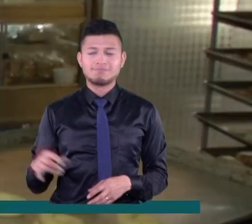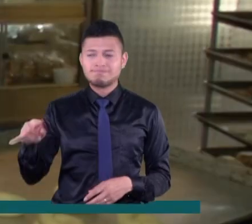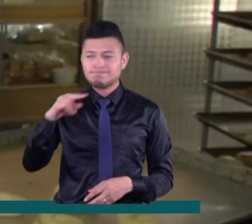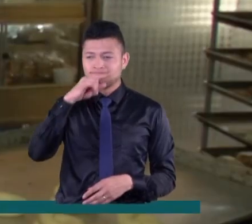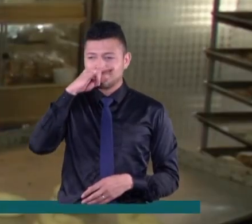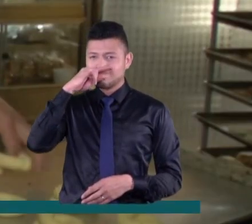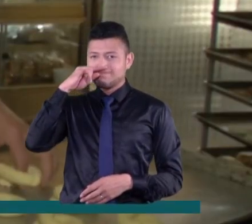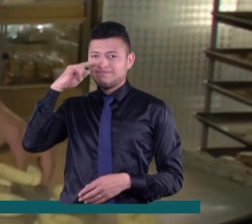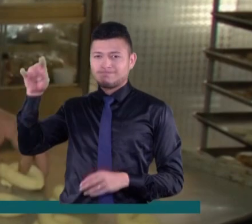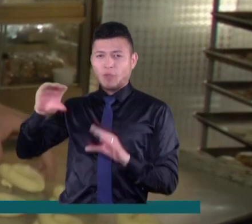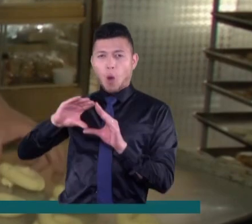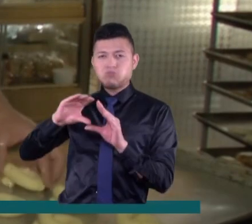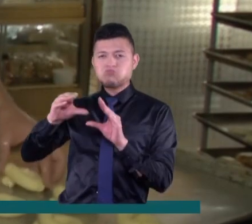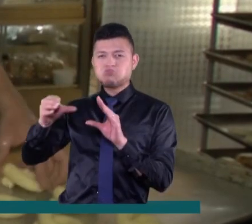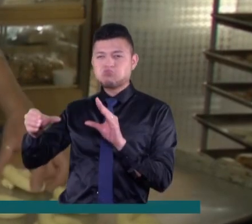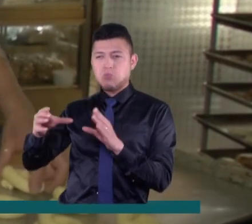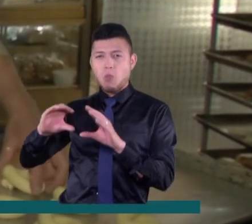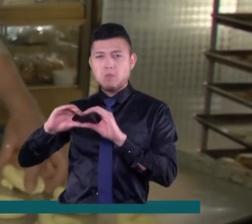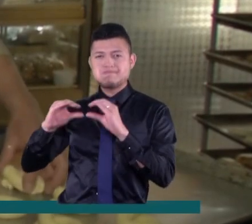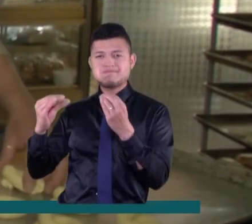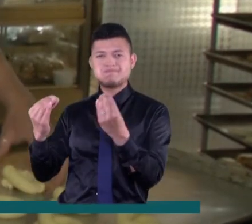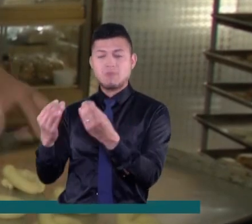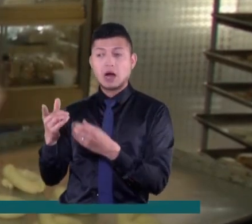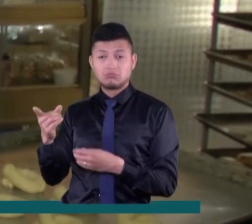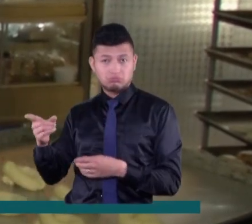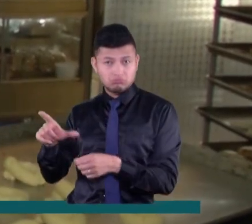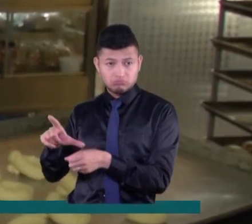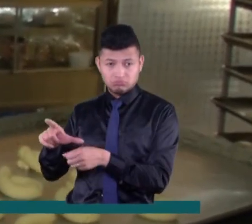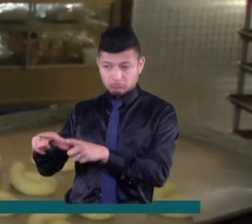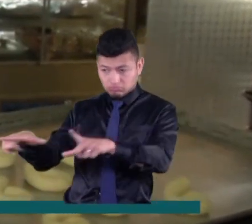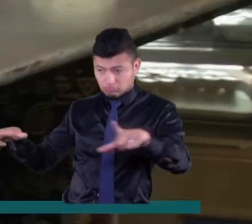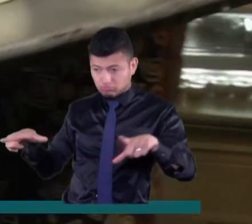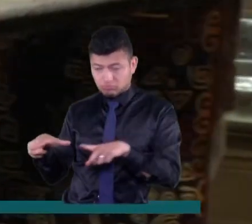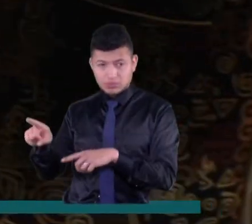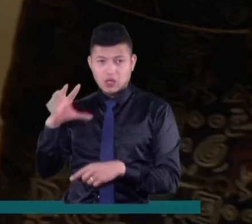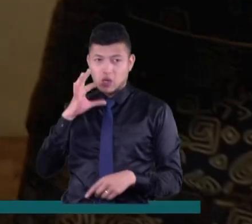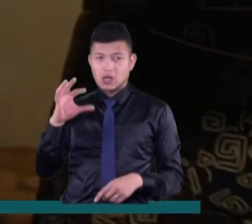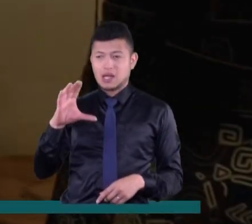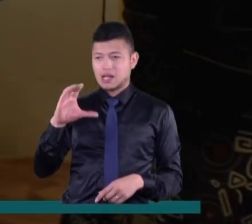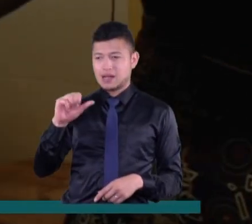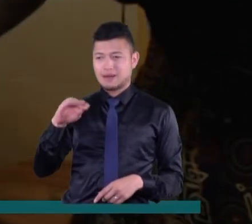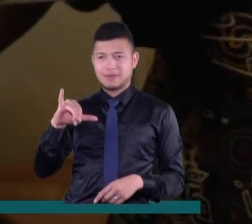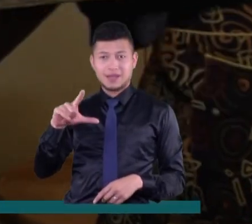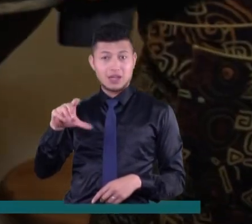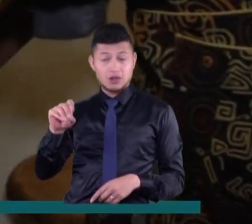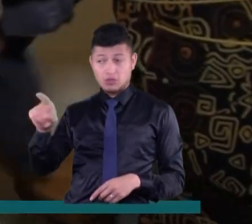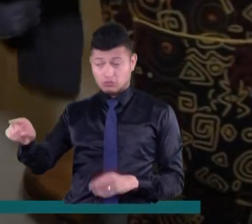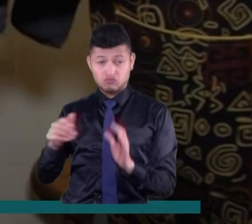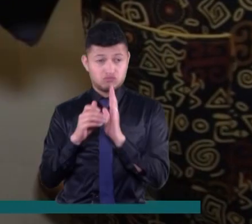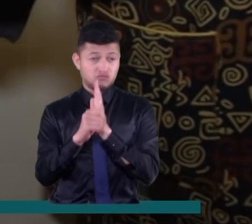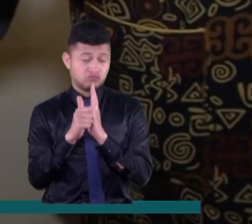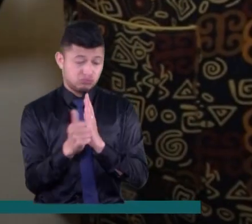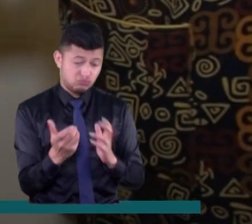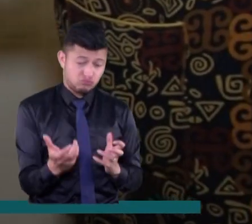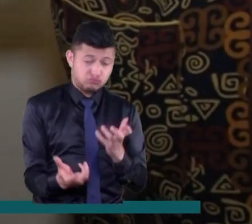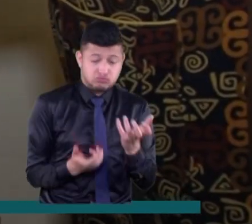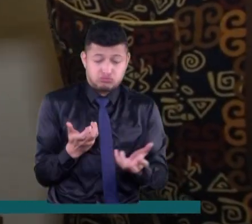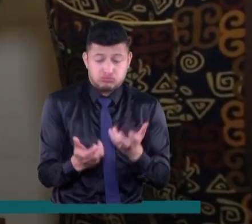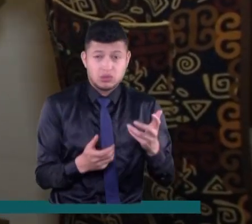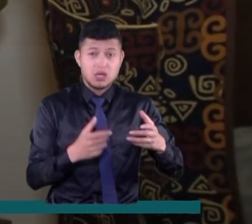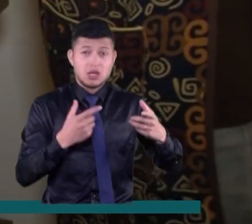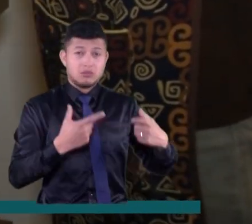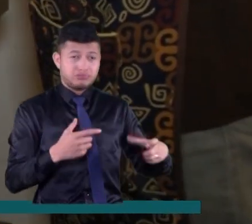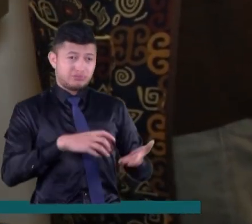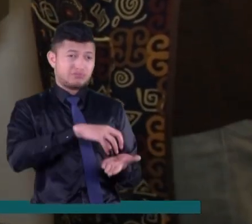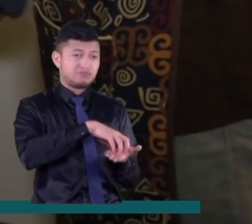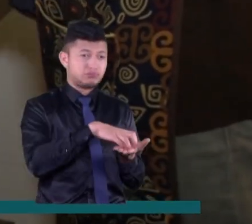El olor de almojábana y pan de bono se siente en el local de Camilo Ramos, un joven que ha convertido su talento para la